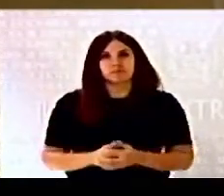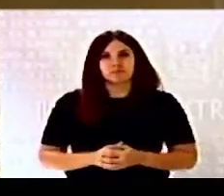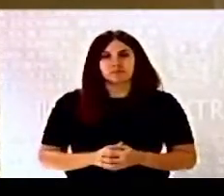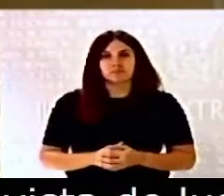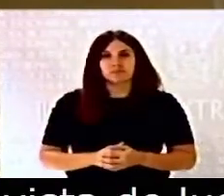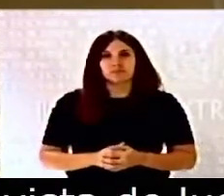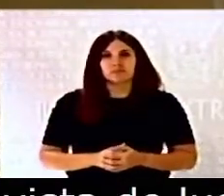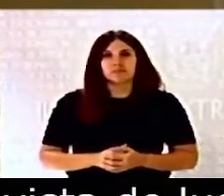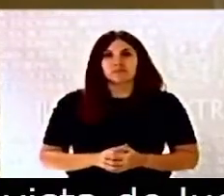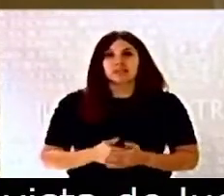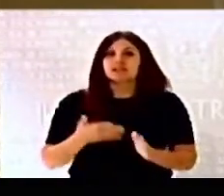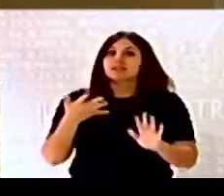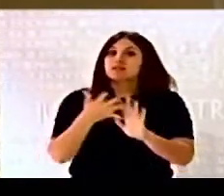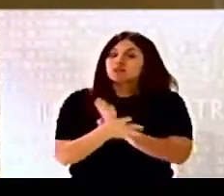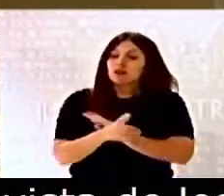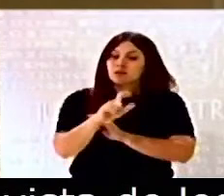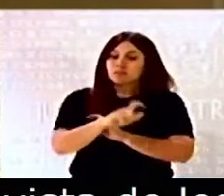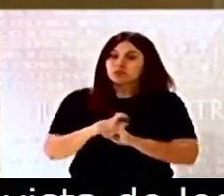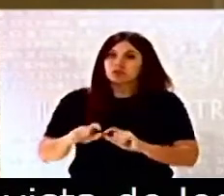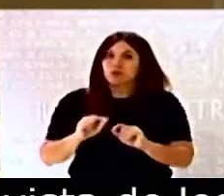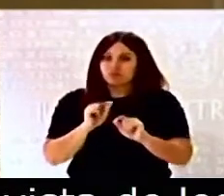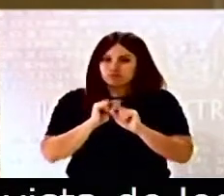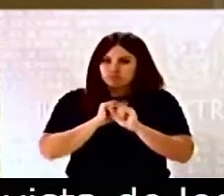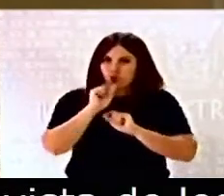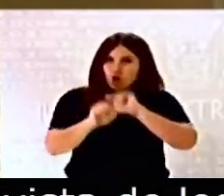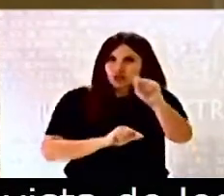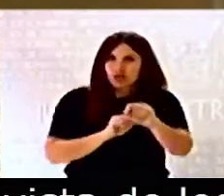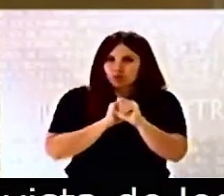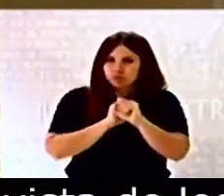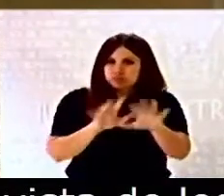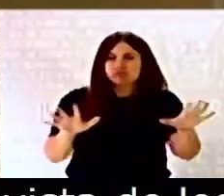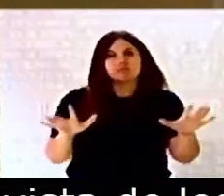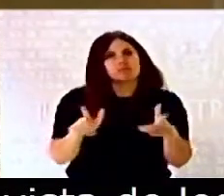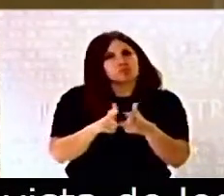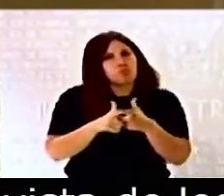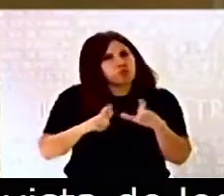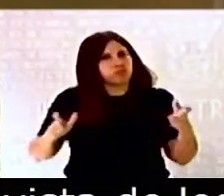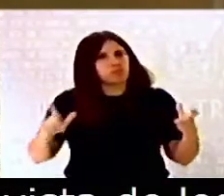Se ha incrementado el número de contagios de forma significativa